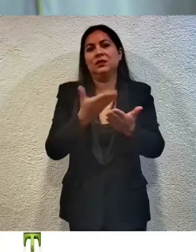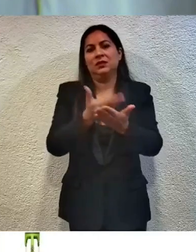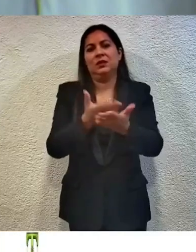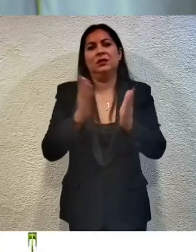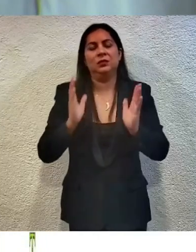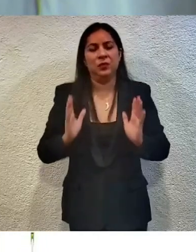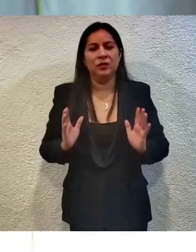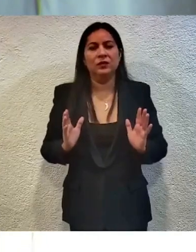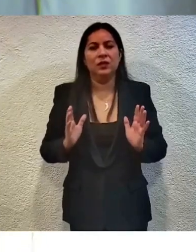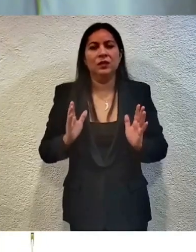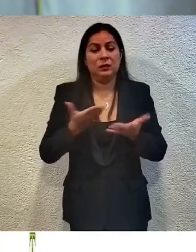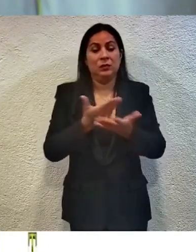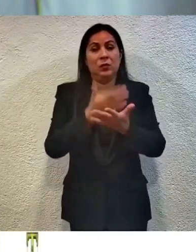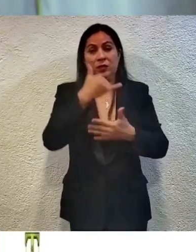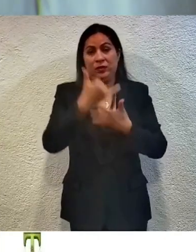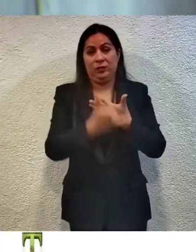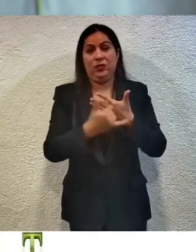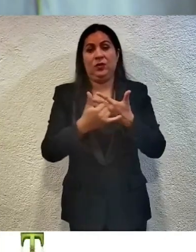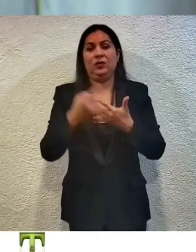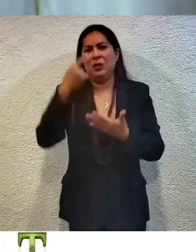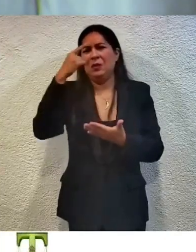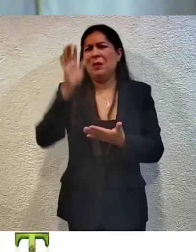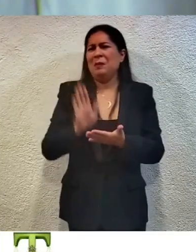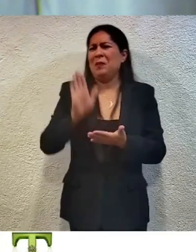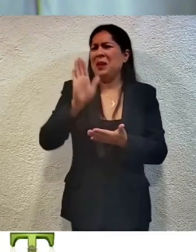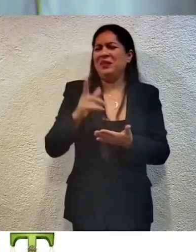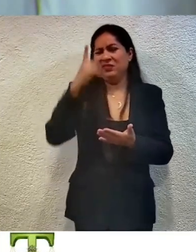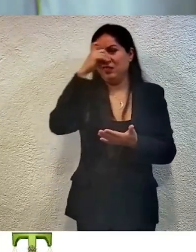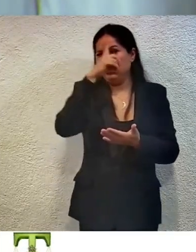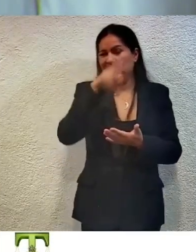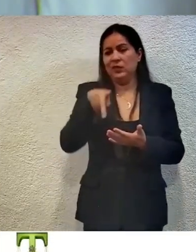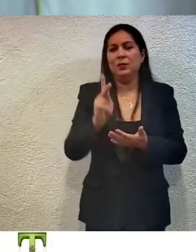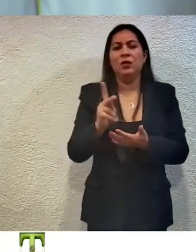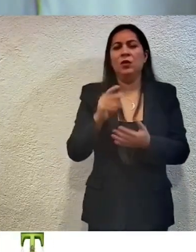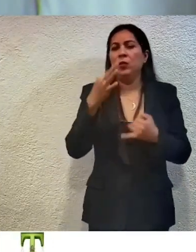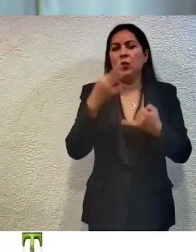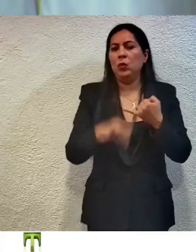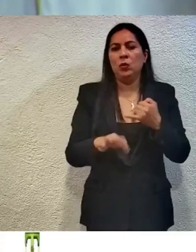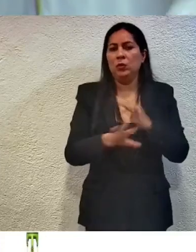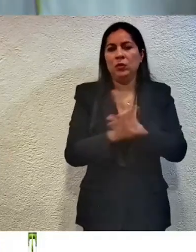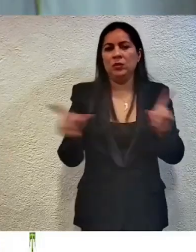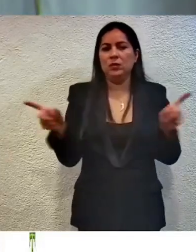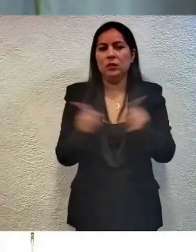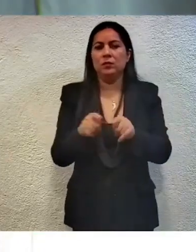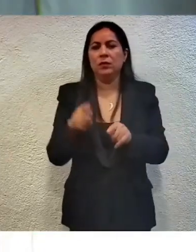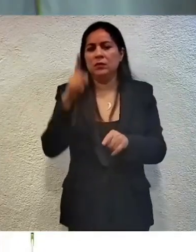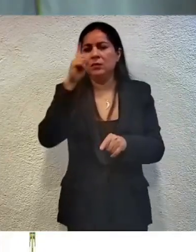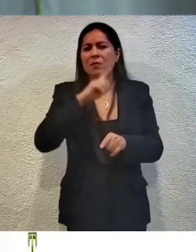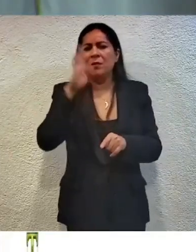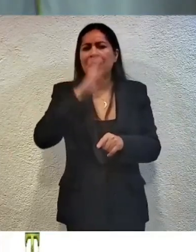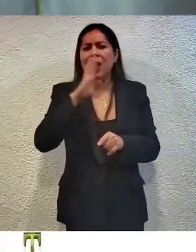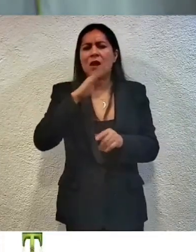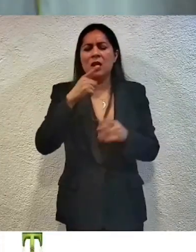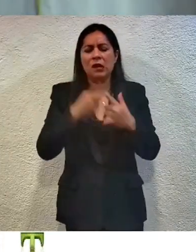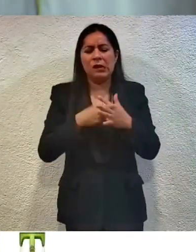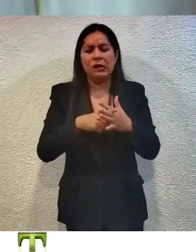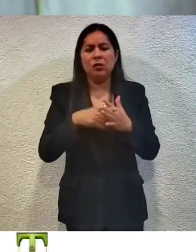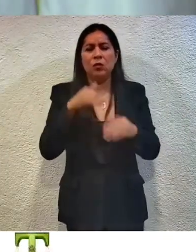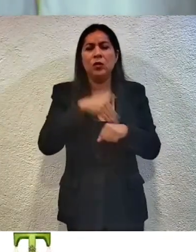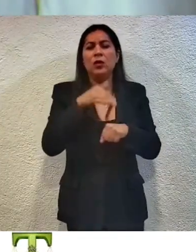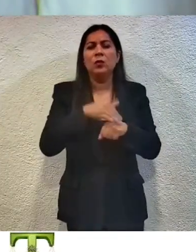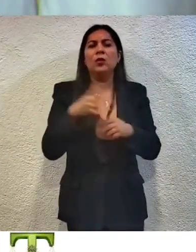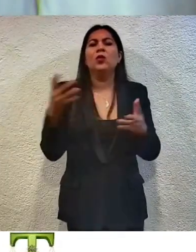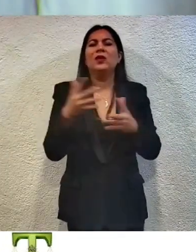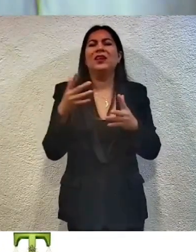proponiendo en el proyecto. Pareciera muy complejo, pero al final es un simple error aritmético lo que